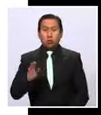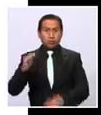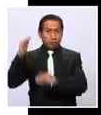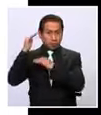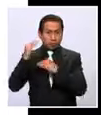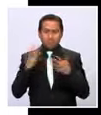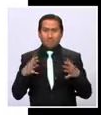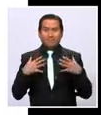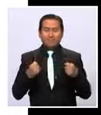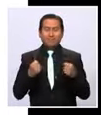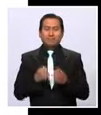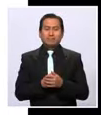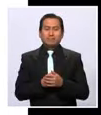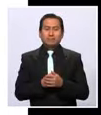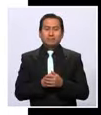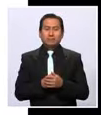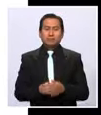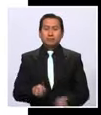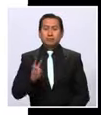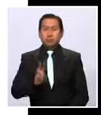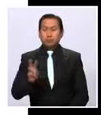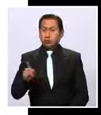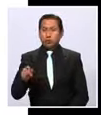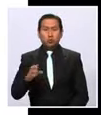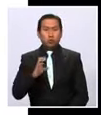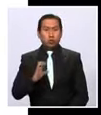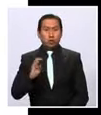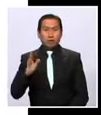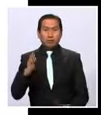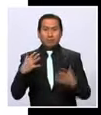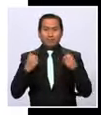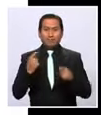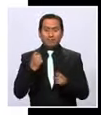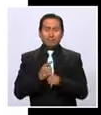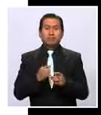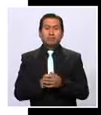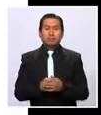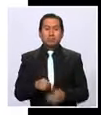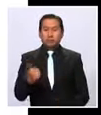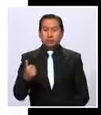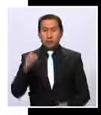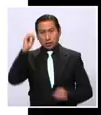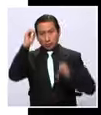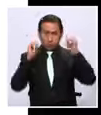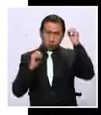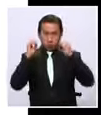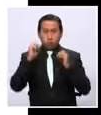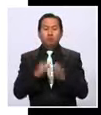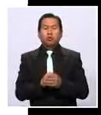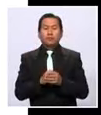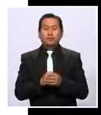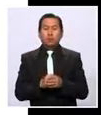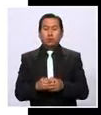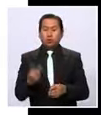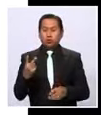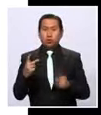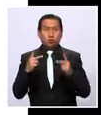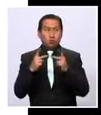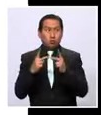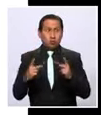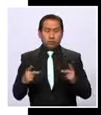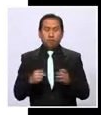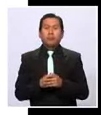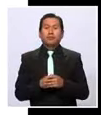santa cruz 22 en cochabamba 10 en oruro dos en potosí